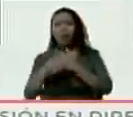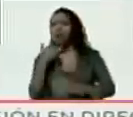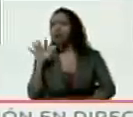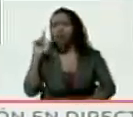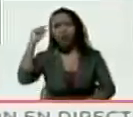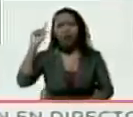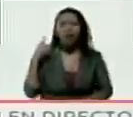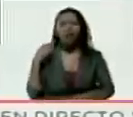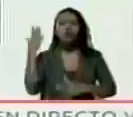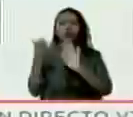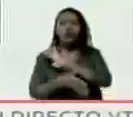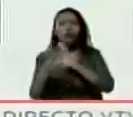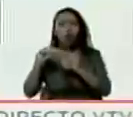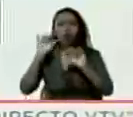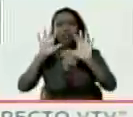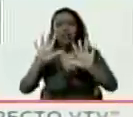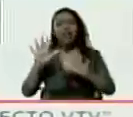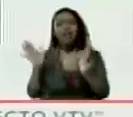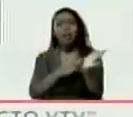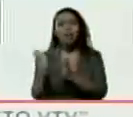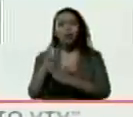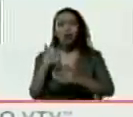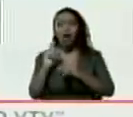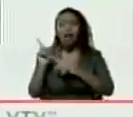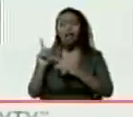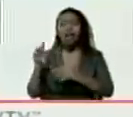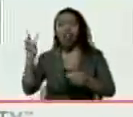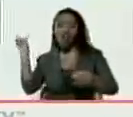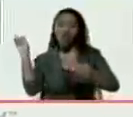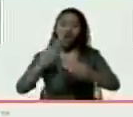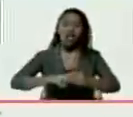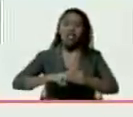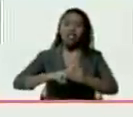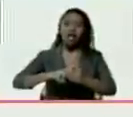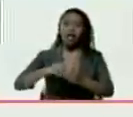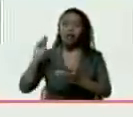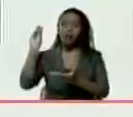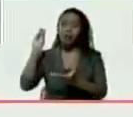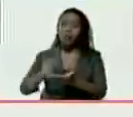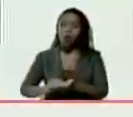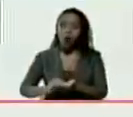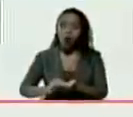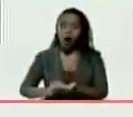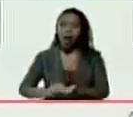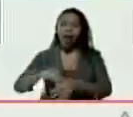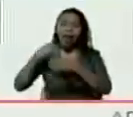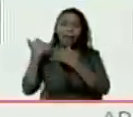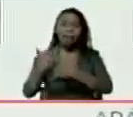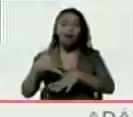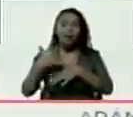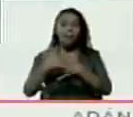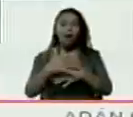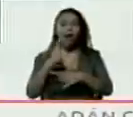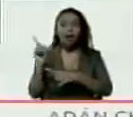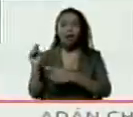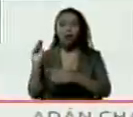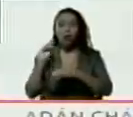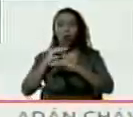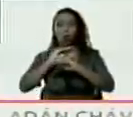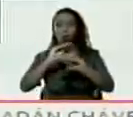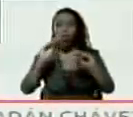todo para el día 10 de marzo, donde aspiran que sea la violencia la que se instaure en las manifestaciones a las que están